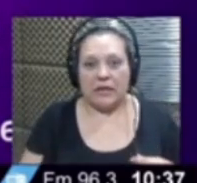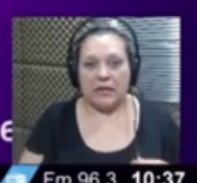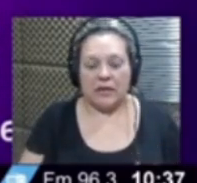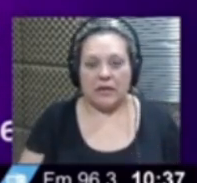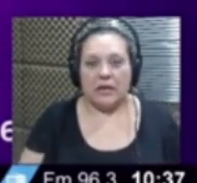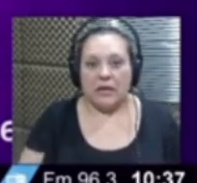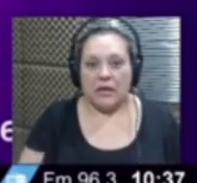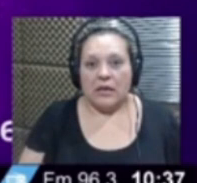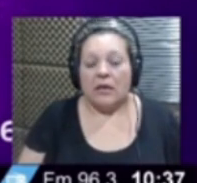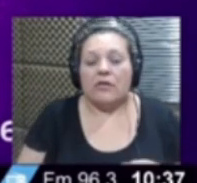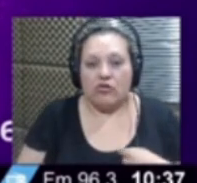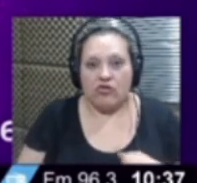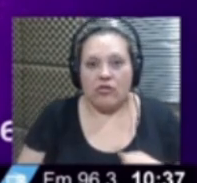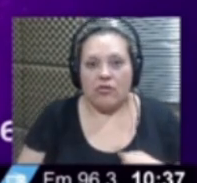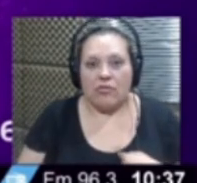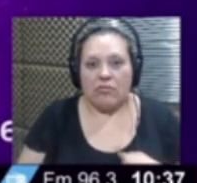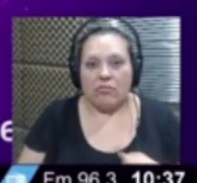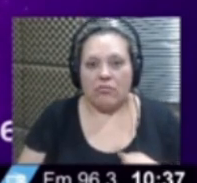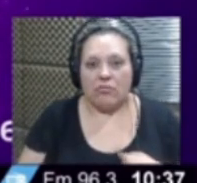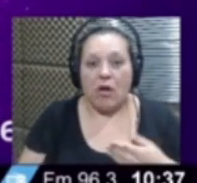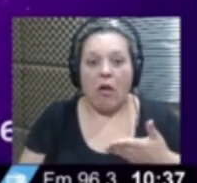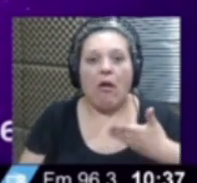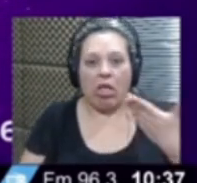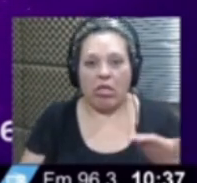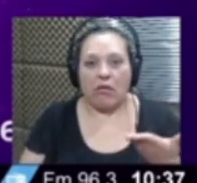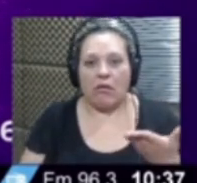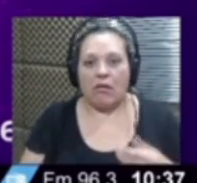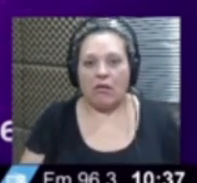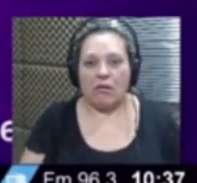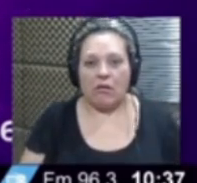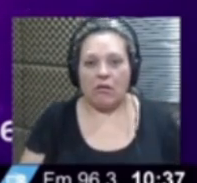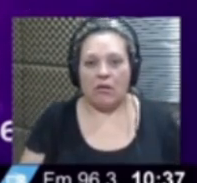de raza negra, ¿sí? ¿Es lo correcto decir Sí, eso?